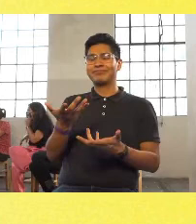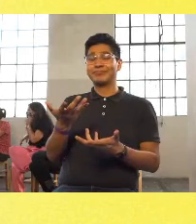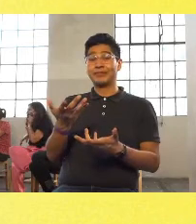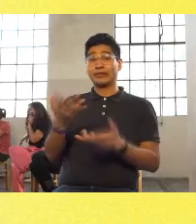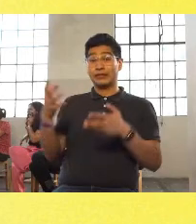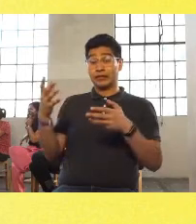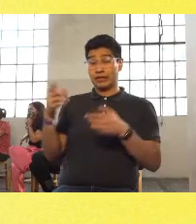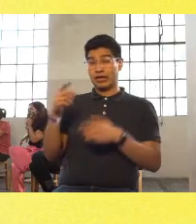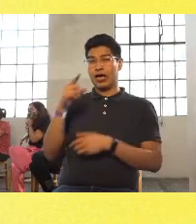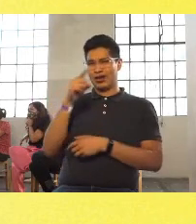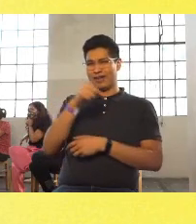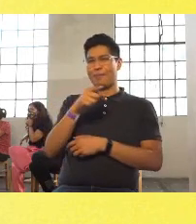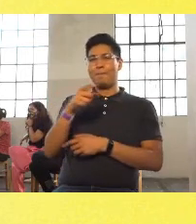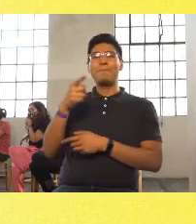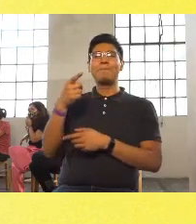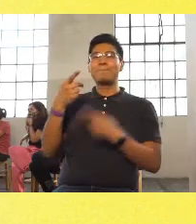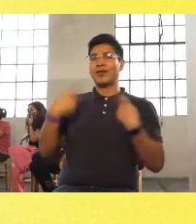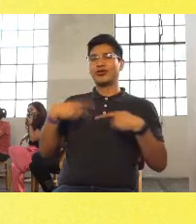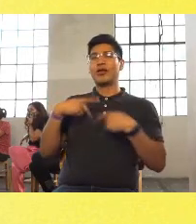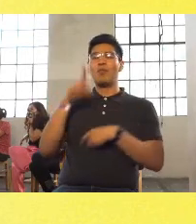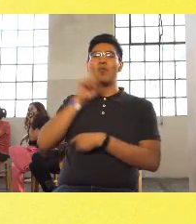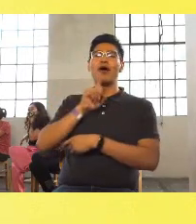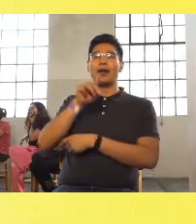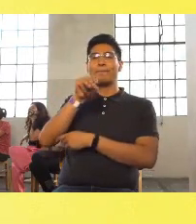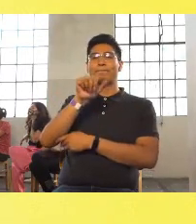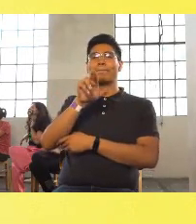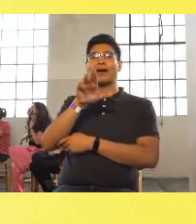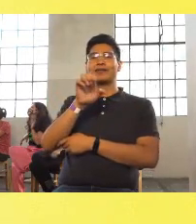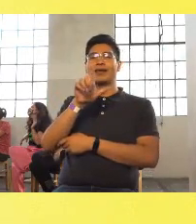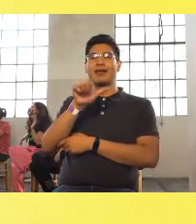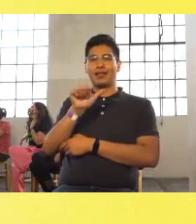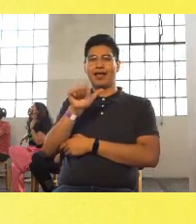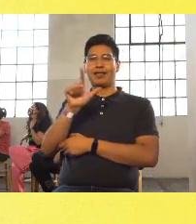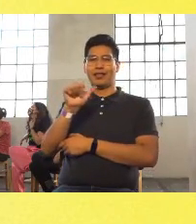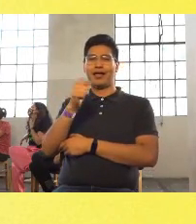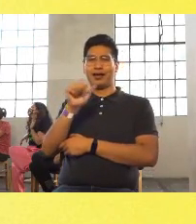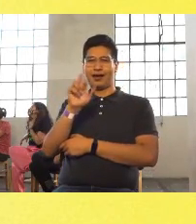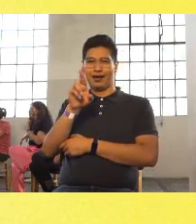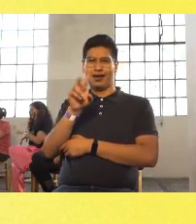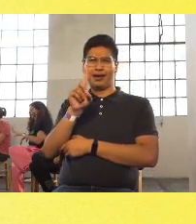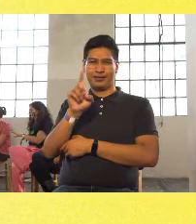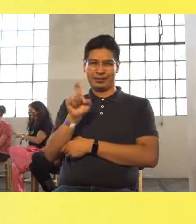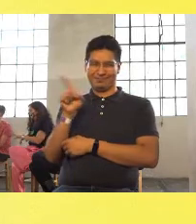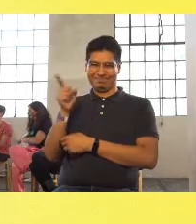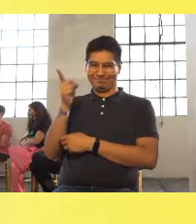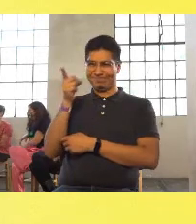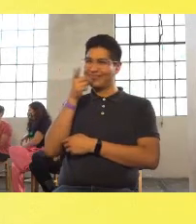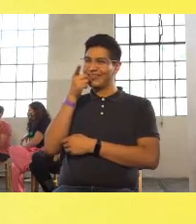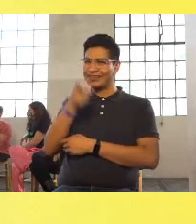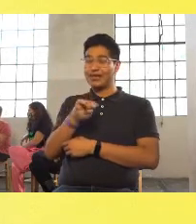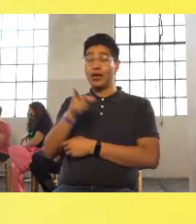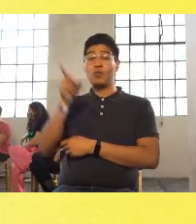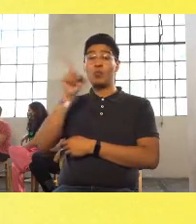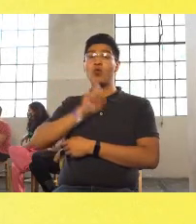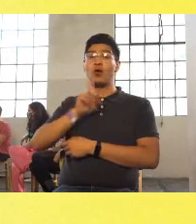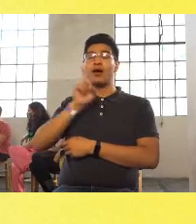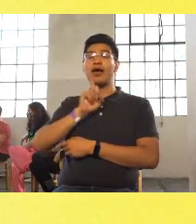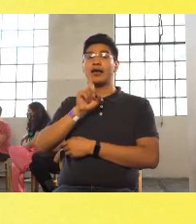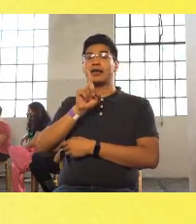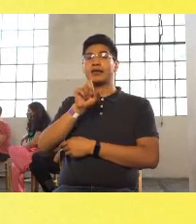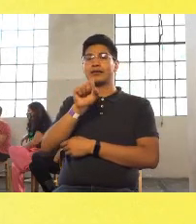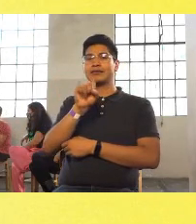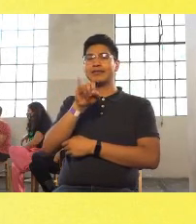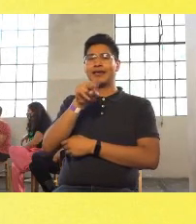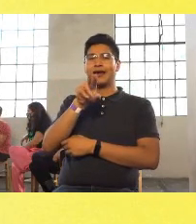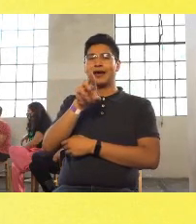que describe Marcela Lagarde, es justo esta parte en donde tú estás como totalmente consciente